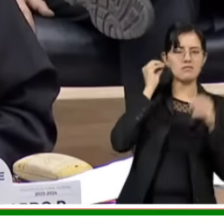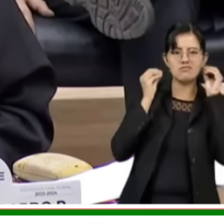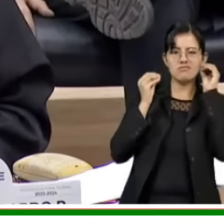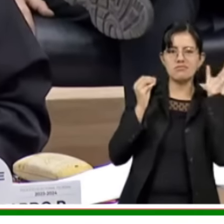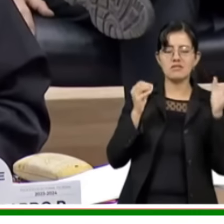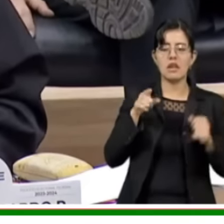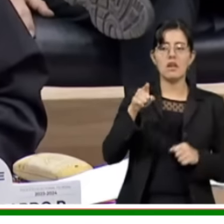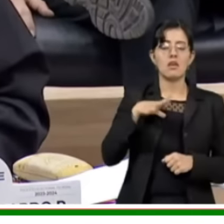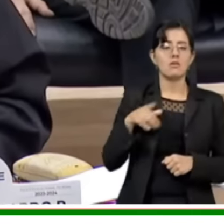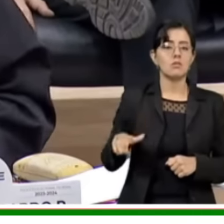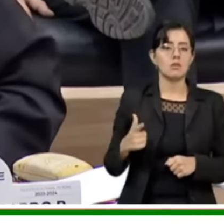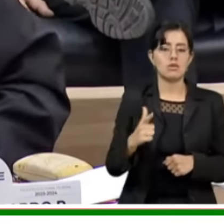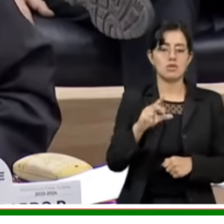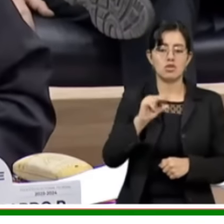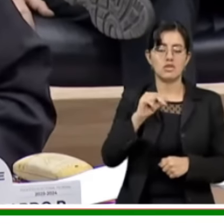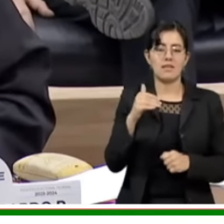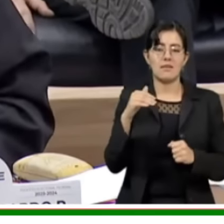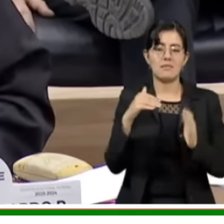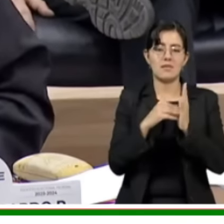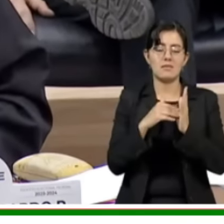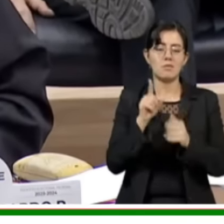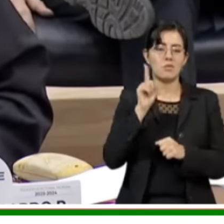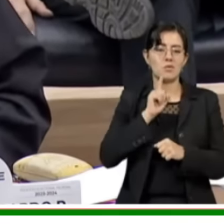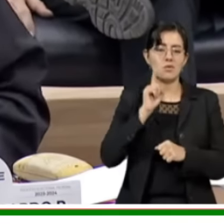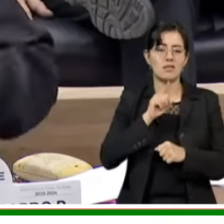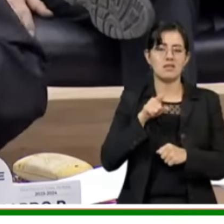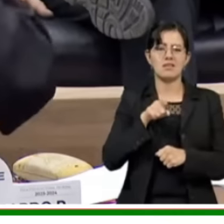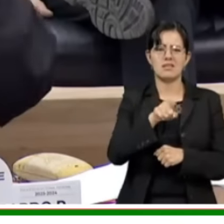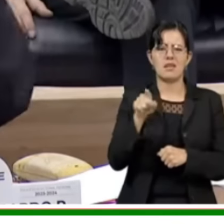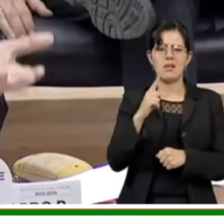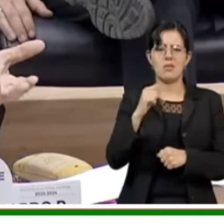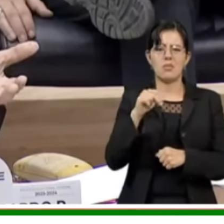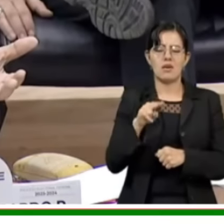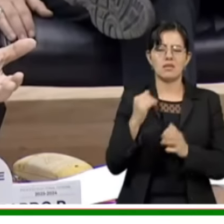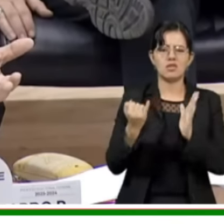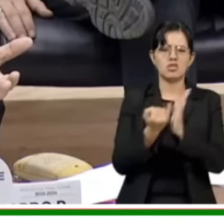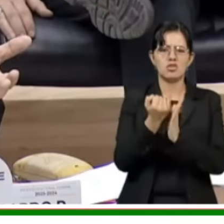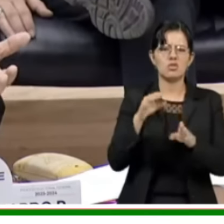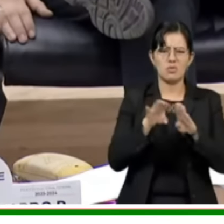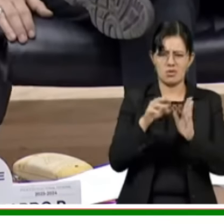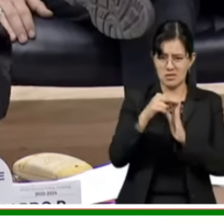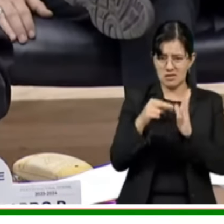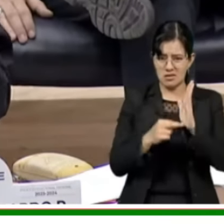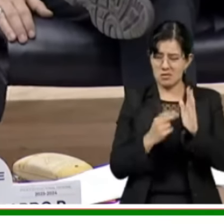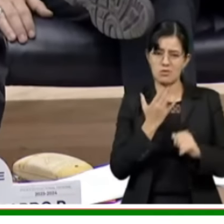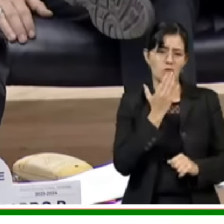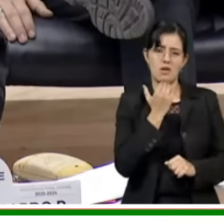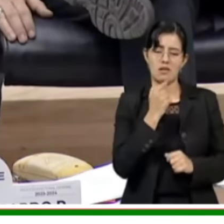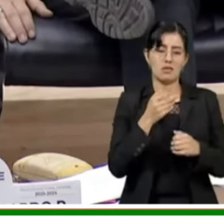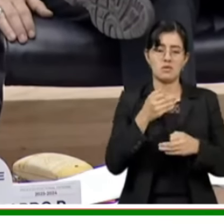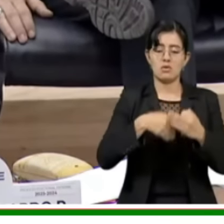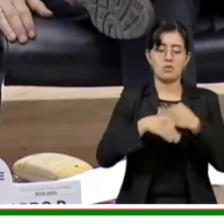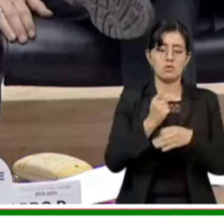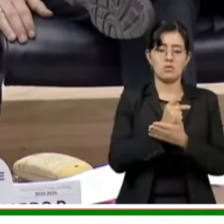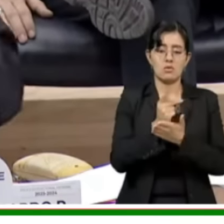mujeres que el comité de paniaguados decide unilateralmente no hay criterios conocidos públicos todos los programas